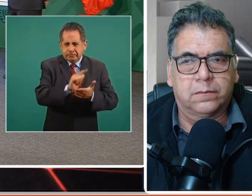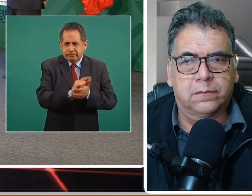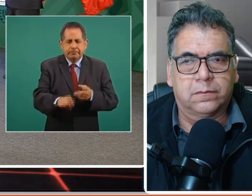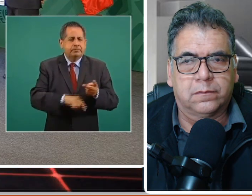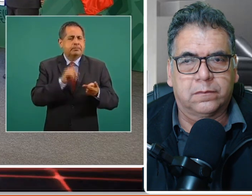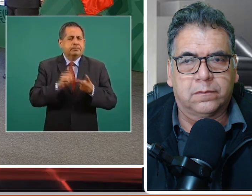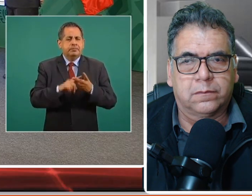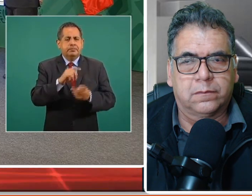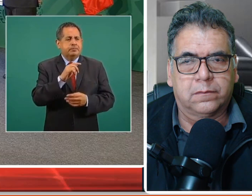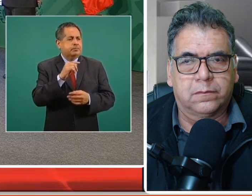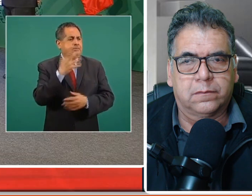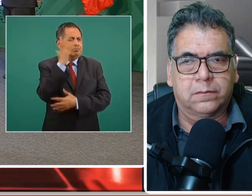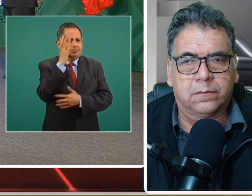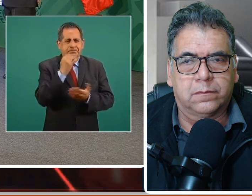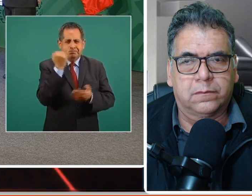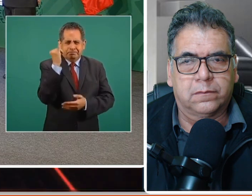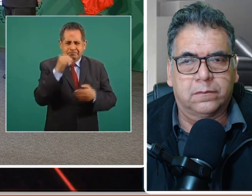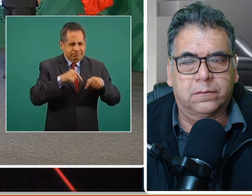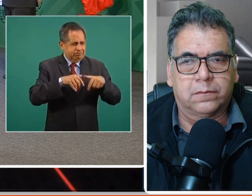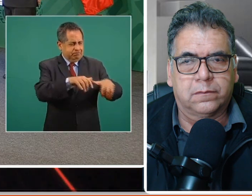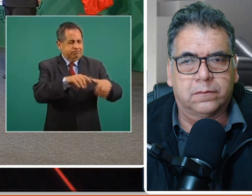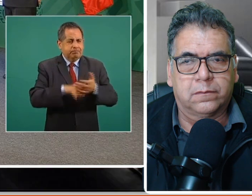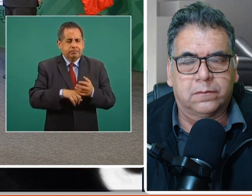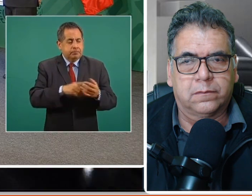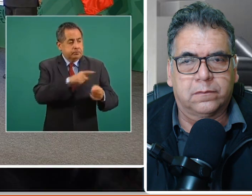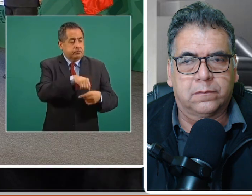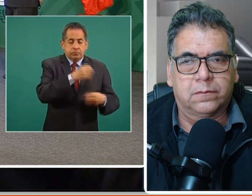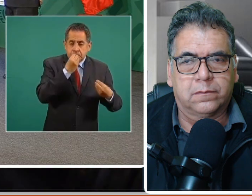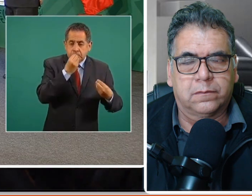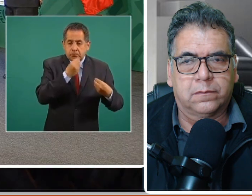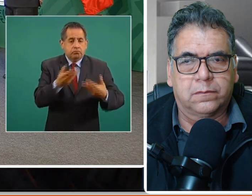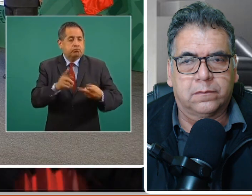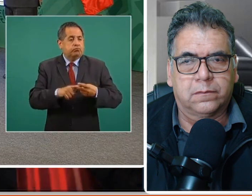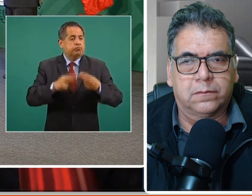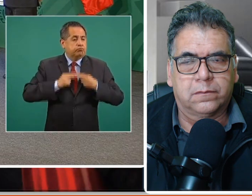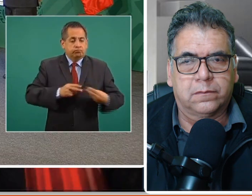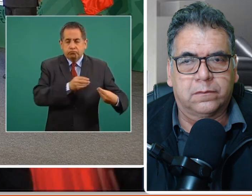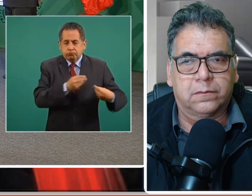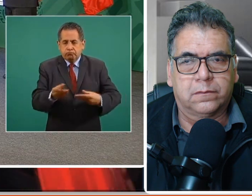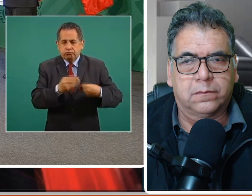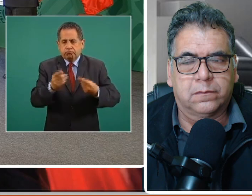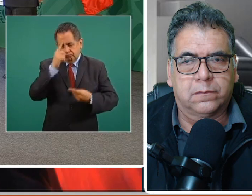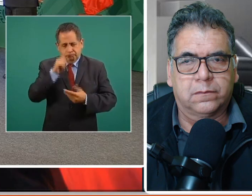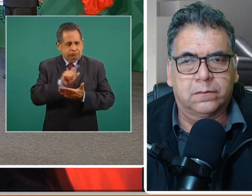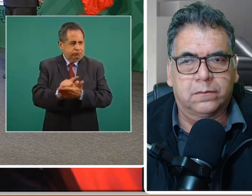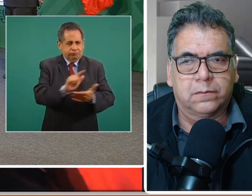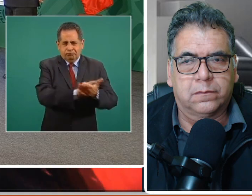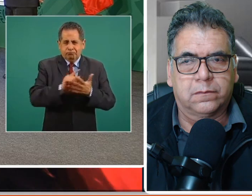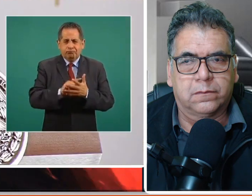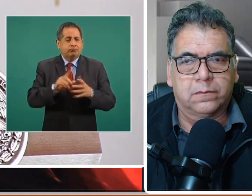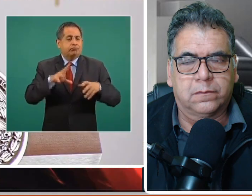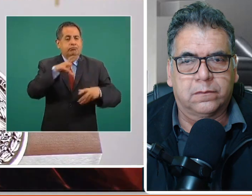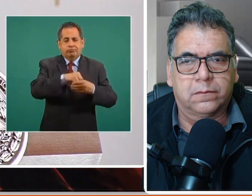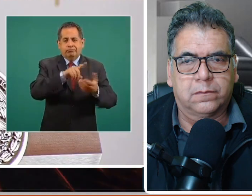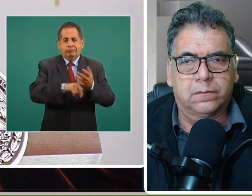la jardinería, la alimentación, la dotación de uniformes y artículos de higiene personal a los